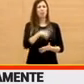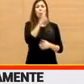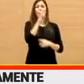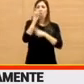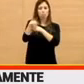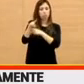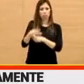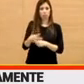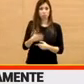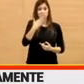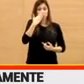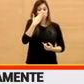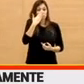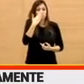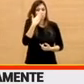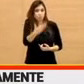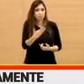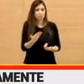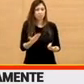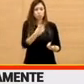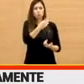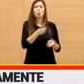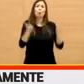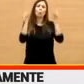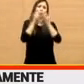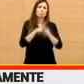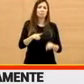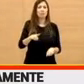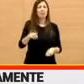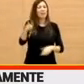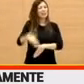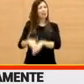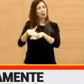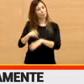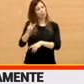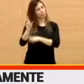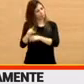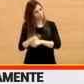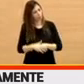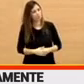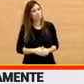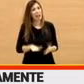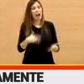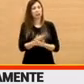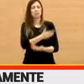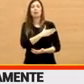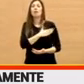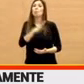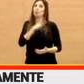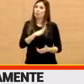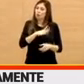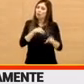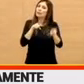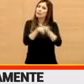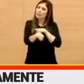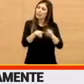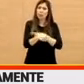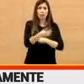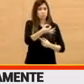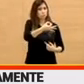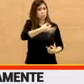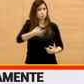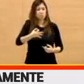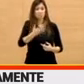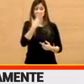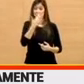o con apariencia de sinceridad el señor Rivera. Nos dice también casi que no escuchemos las críticas legítimas y además creo que acertadas que hacen los